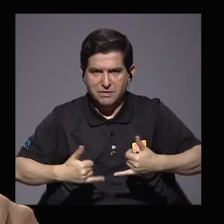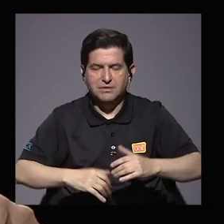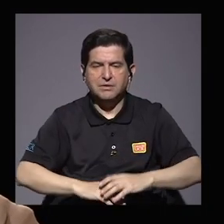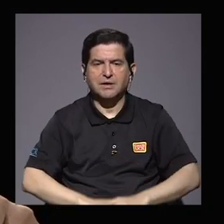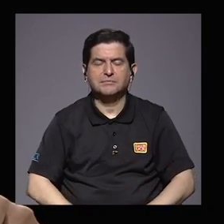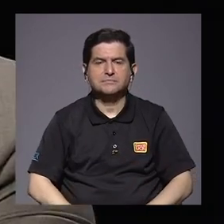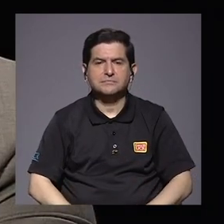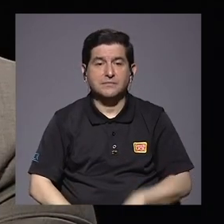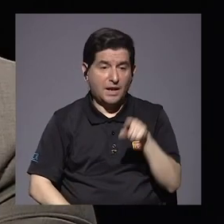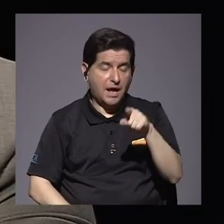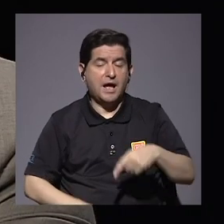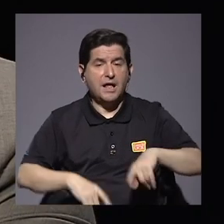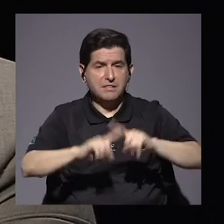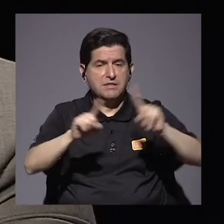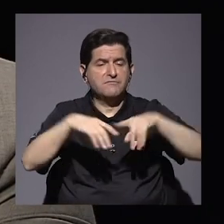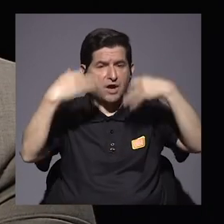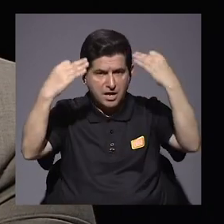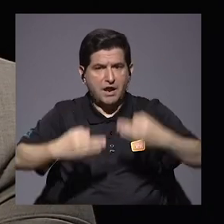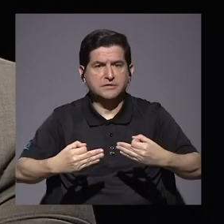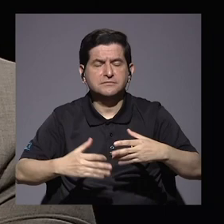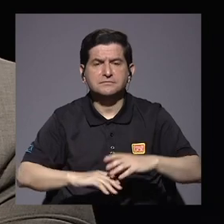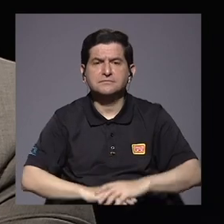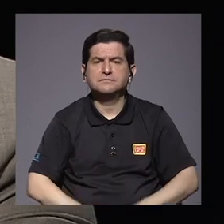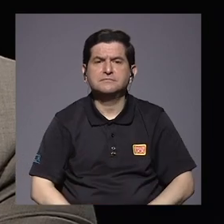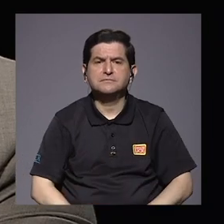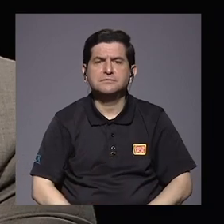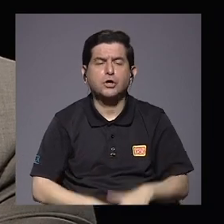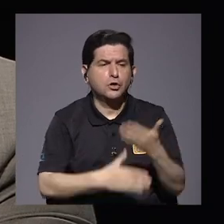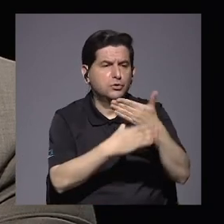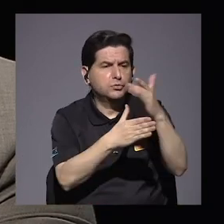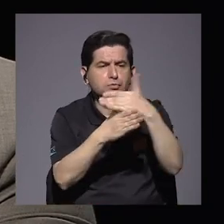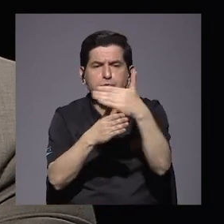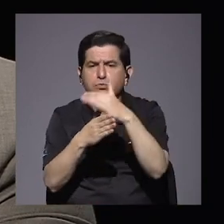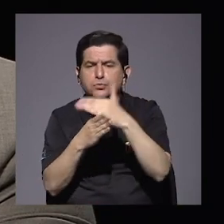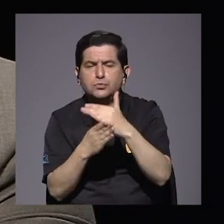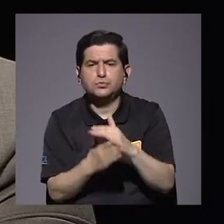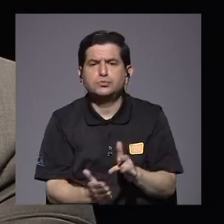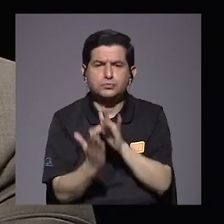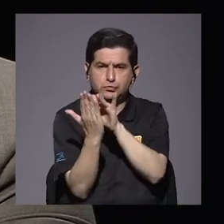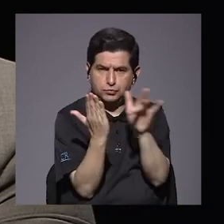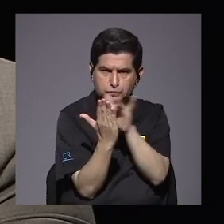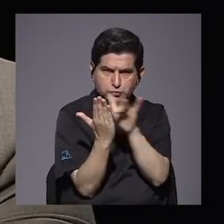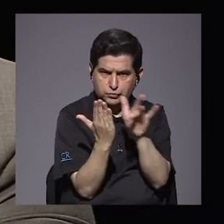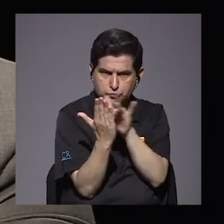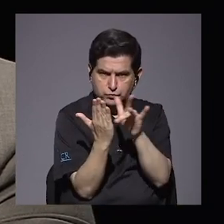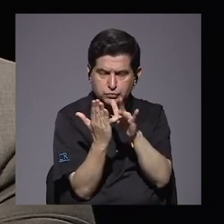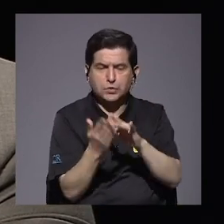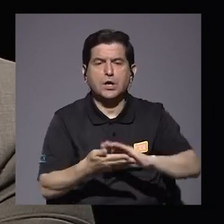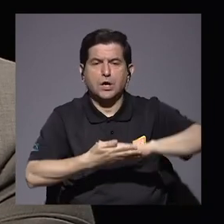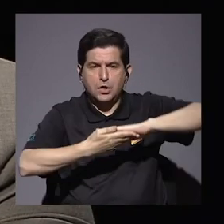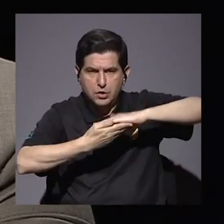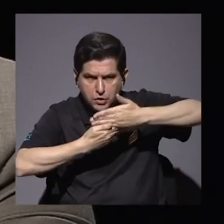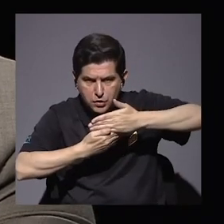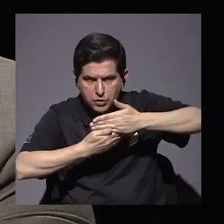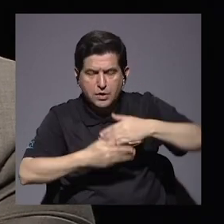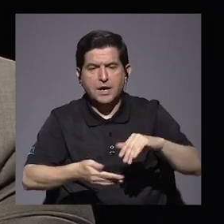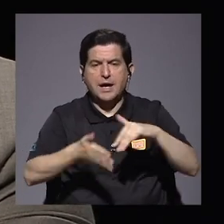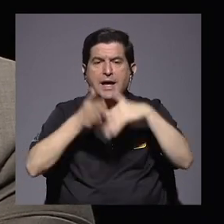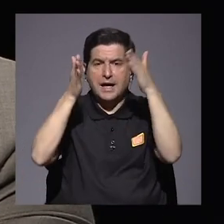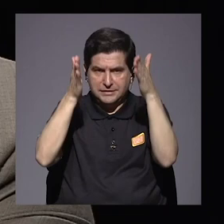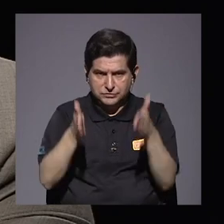momento. Bueno, ahí hemos tomado una serie de decisiones desde la distribución de tabletas, por ejemplo, y de computadores